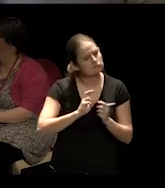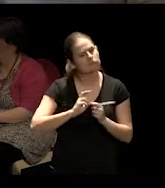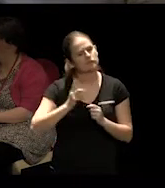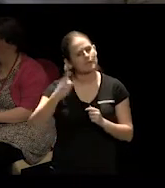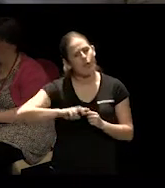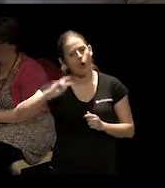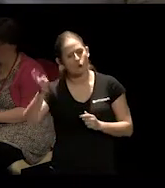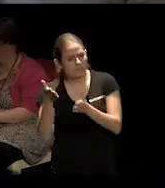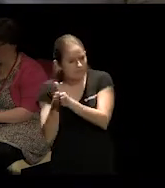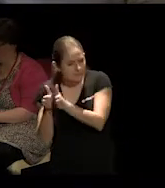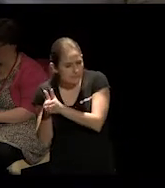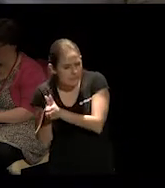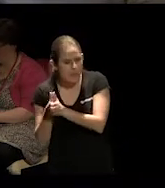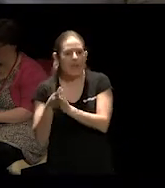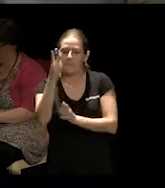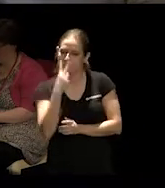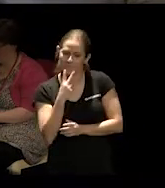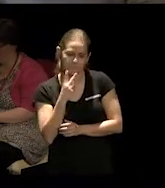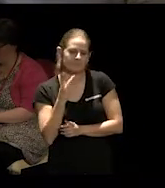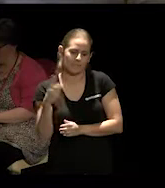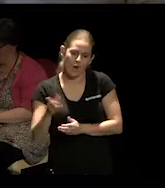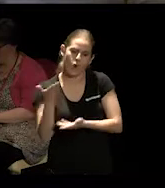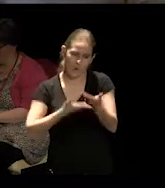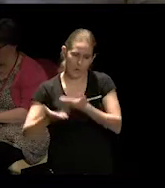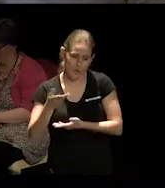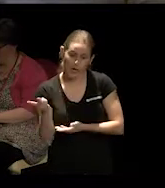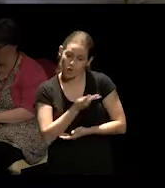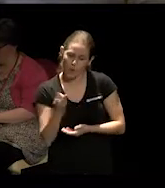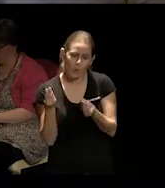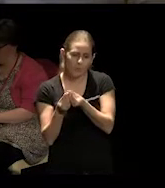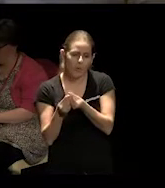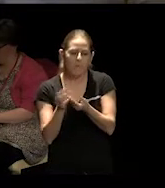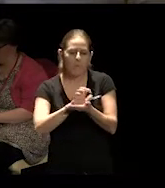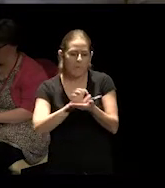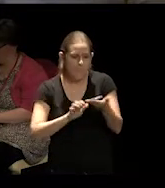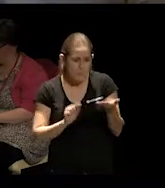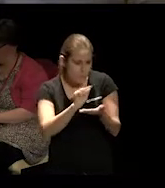hay algunas publicaciones.